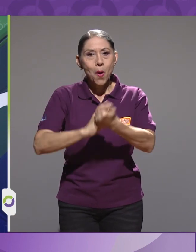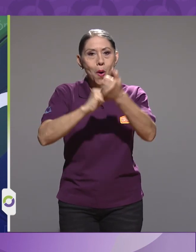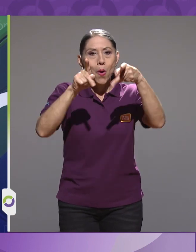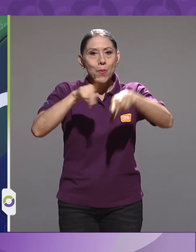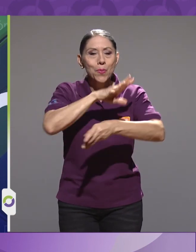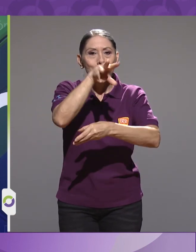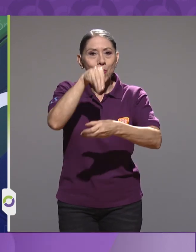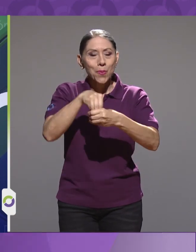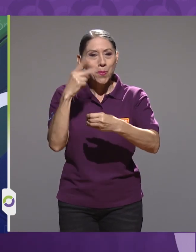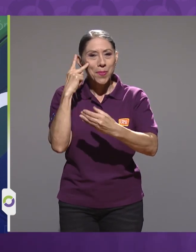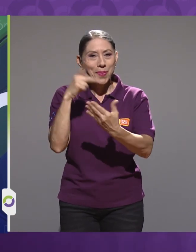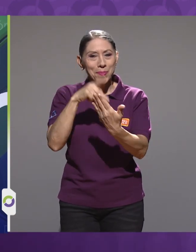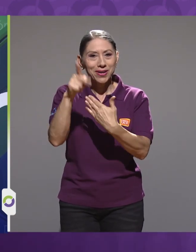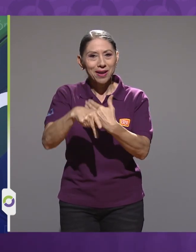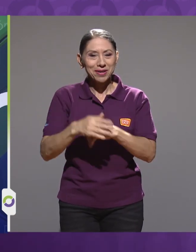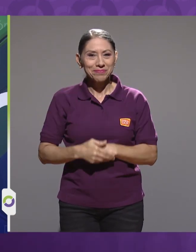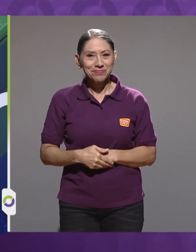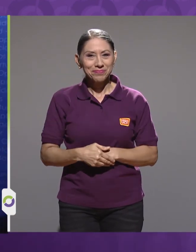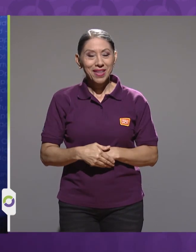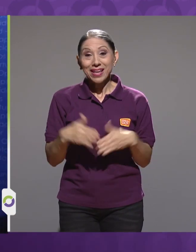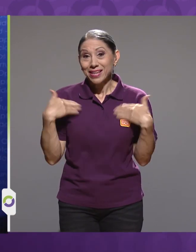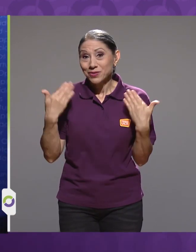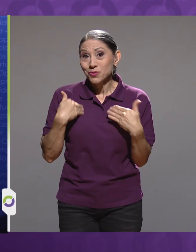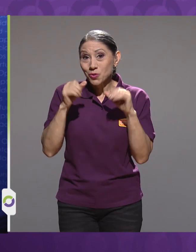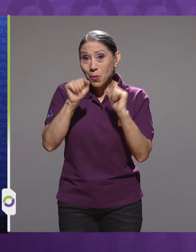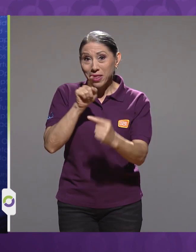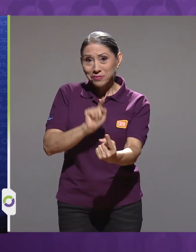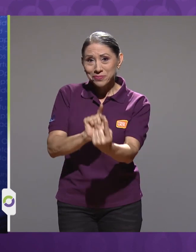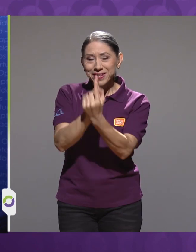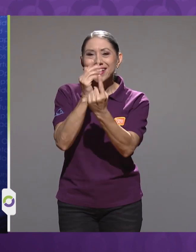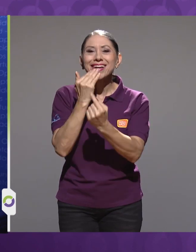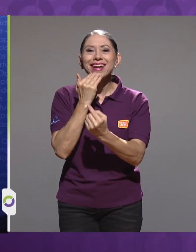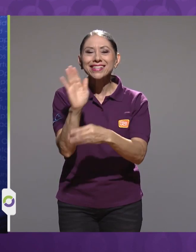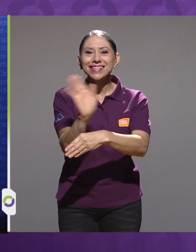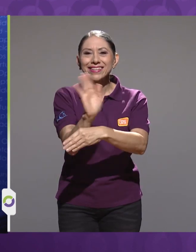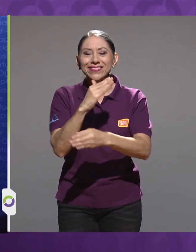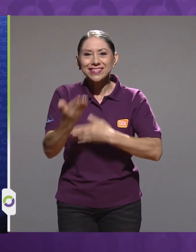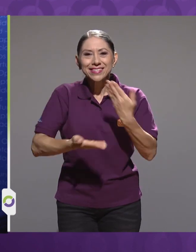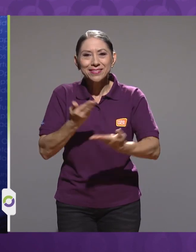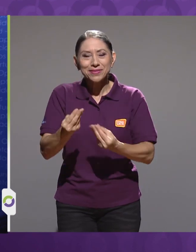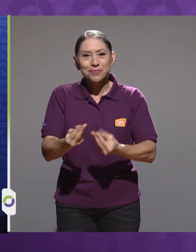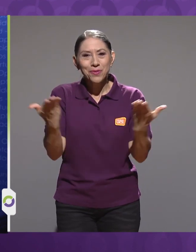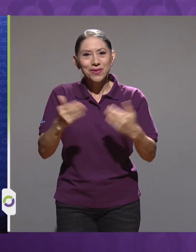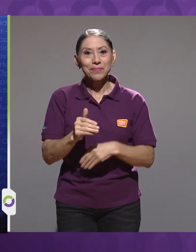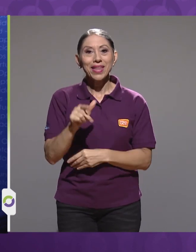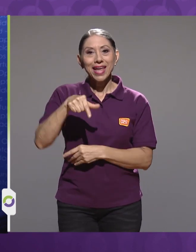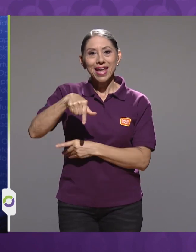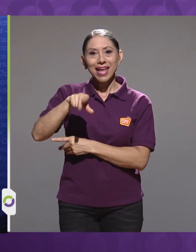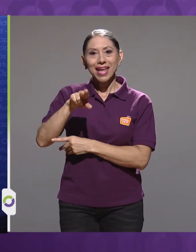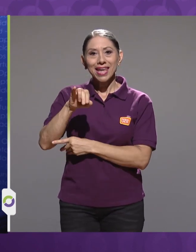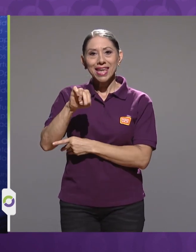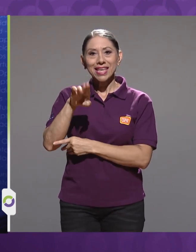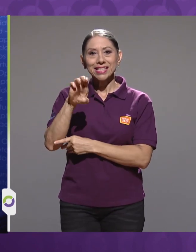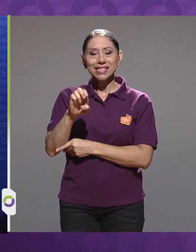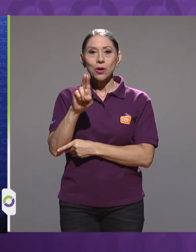la inclusión sintonizando el programa. Es un gusto poder encontrarnos gracias a la televisión de servicio público.